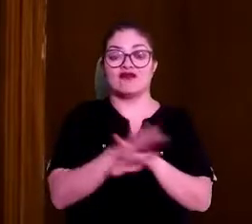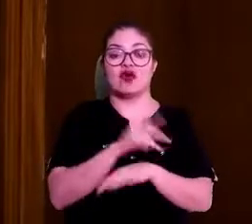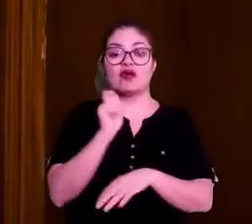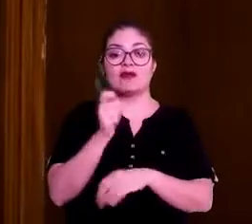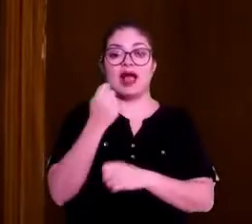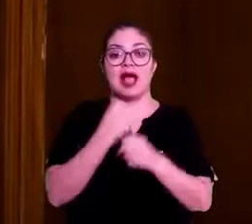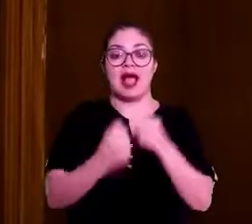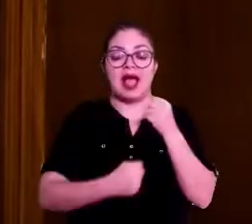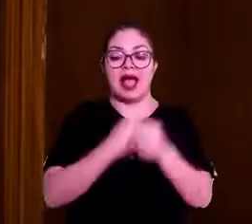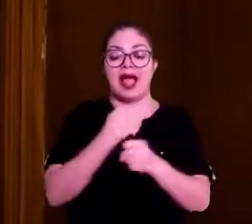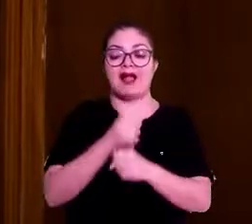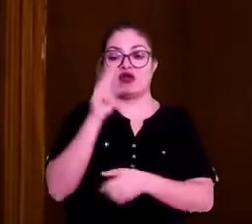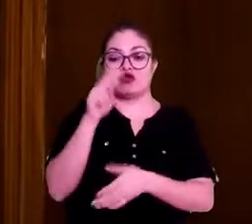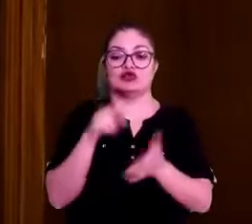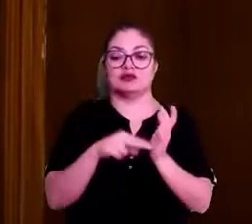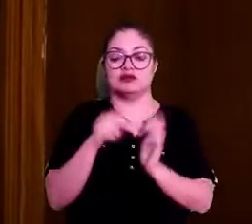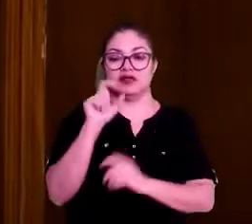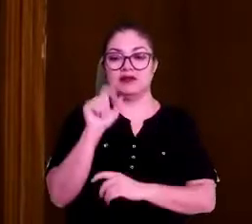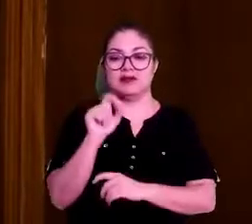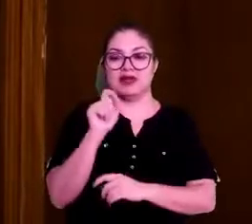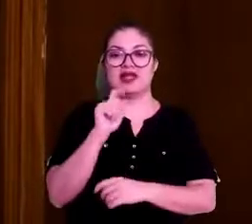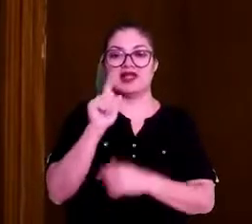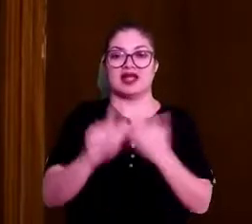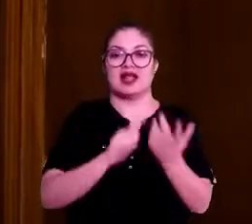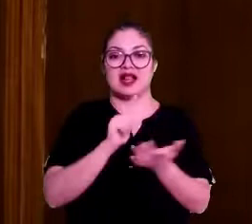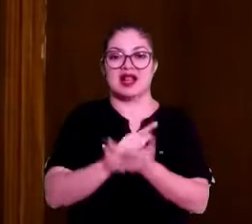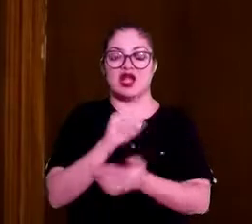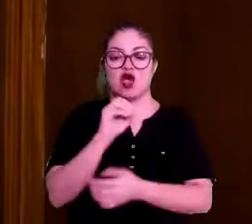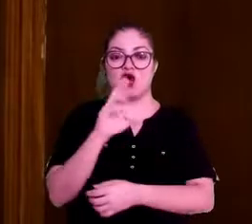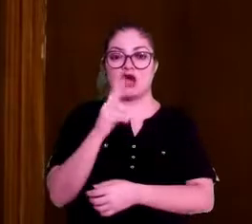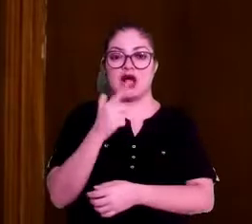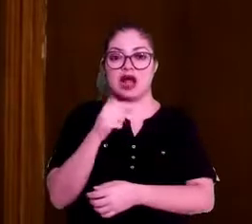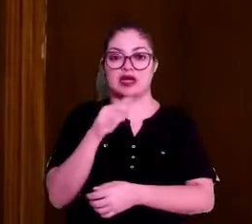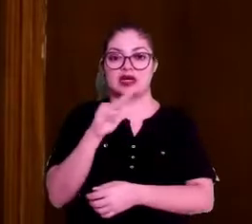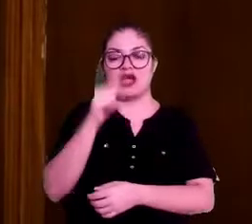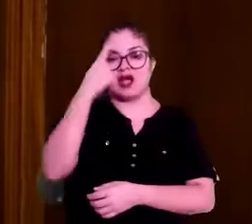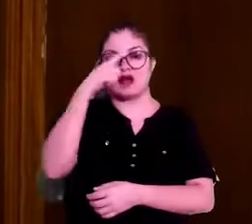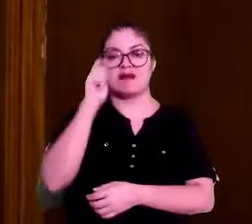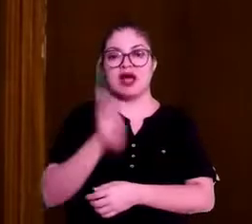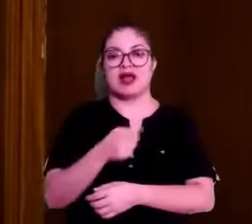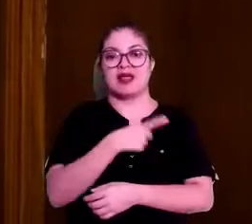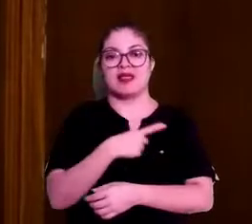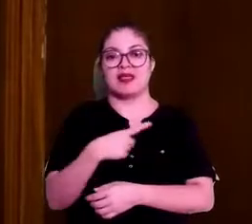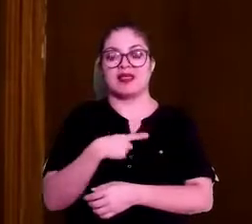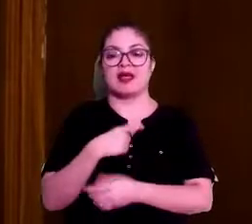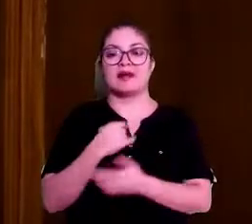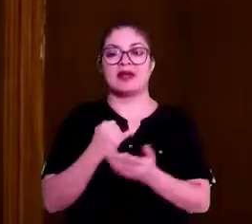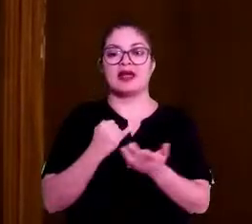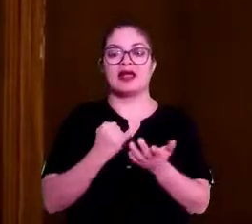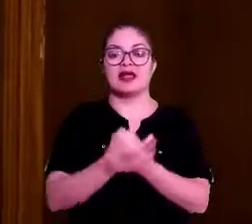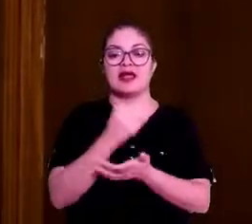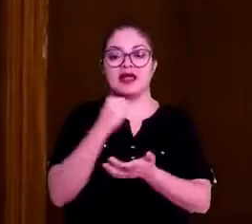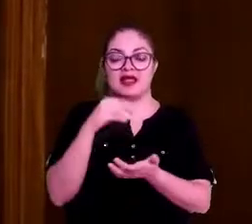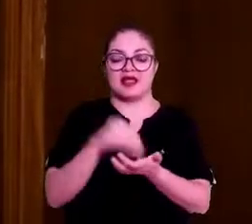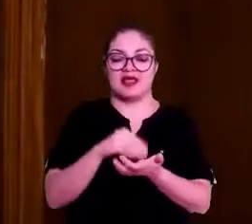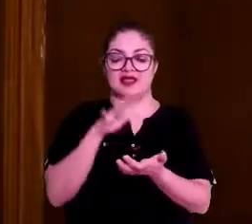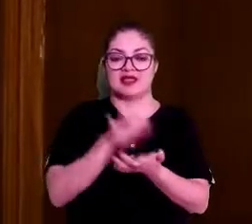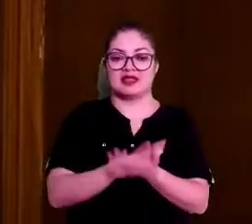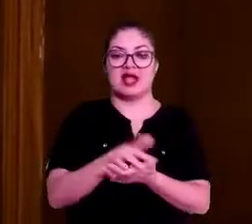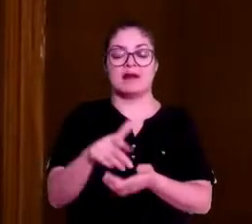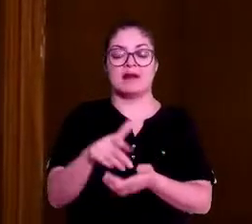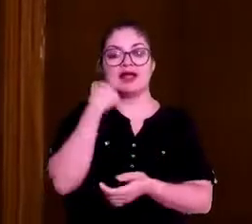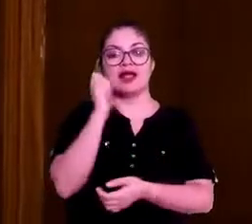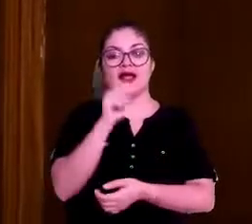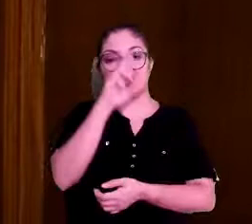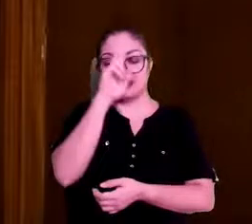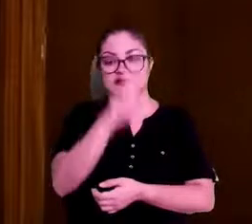año 2020 a la Ley Orgánica Municipal para implementar el dictamen de giro buscó promover y respetar